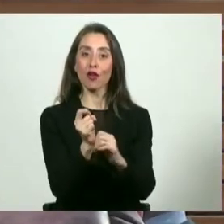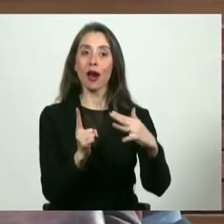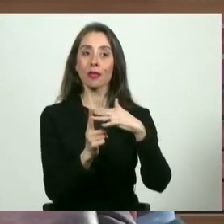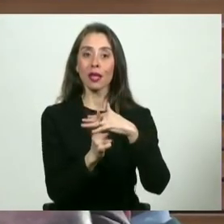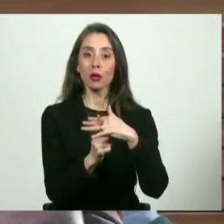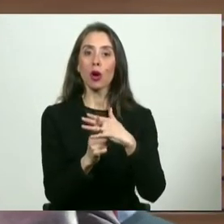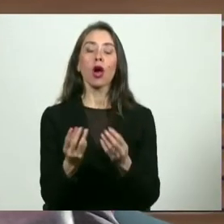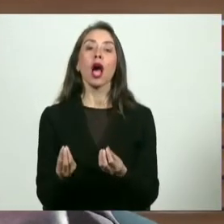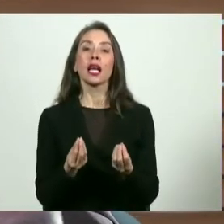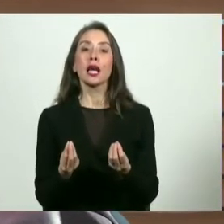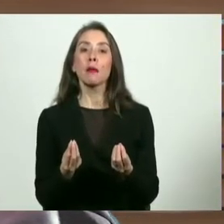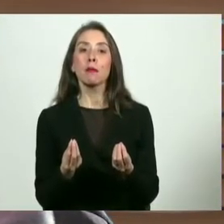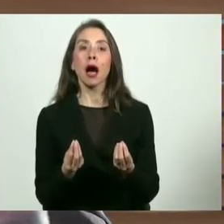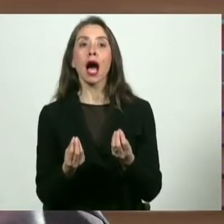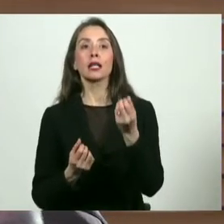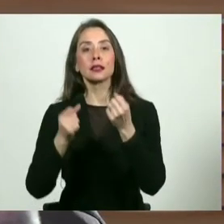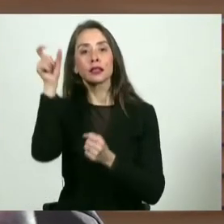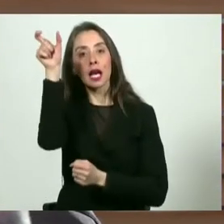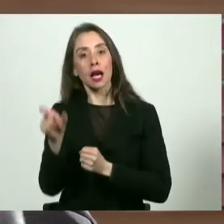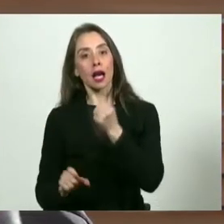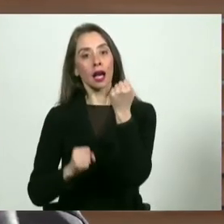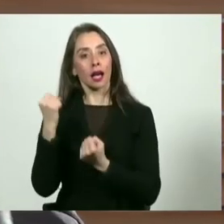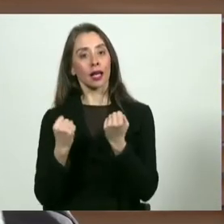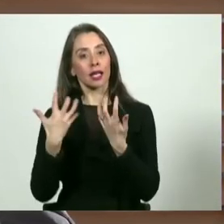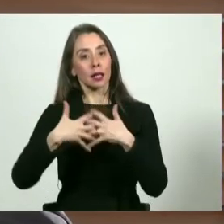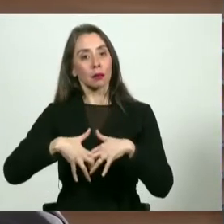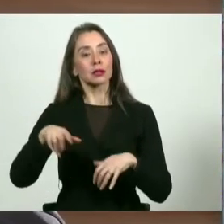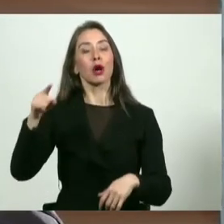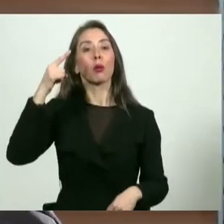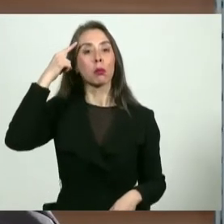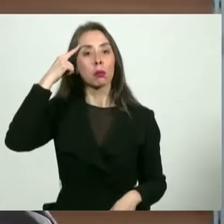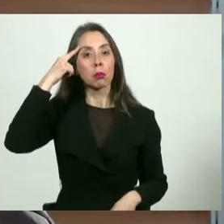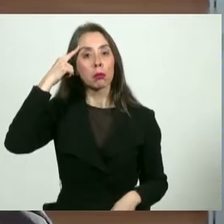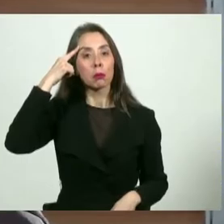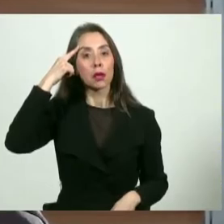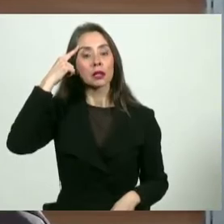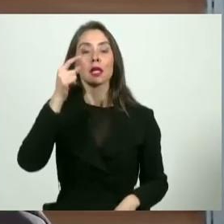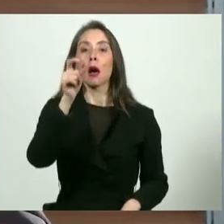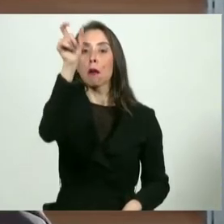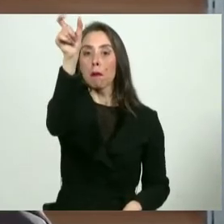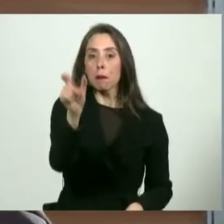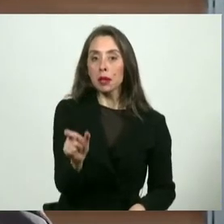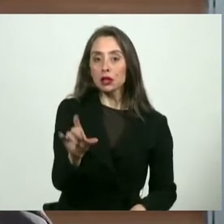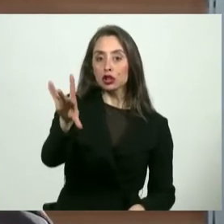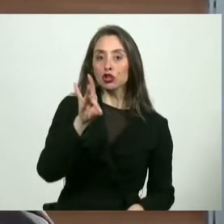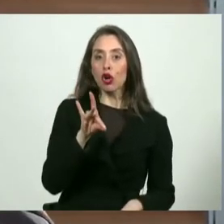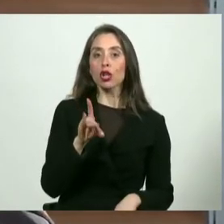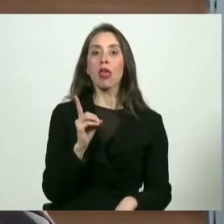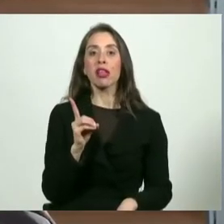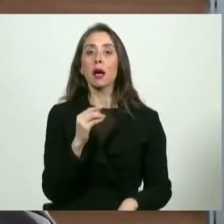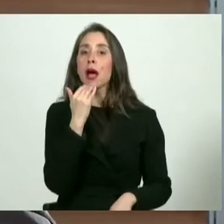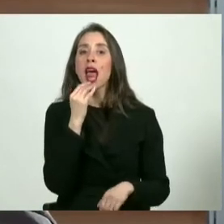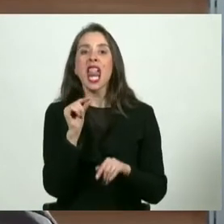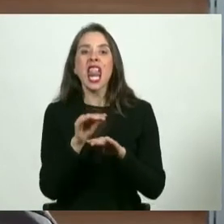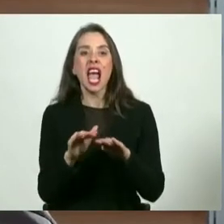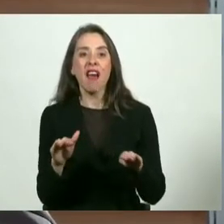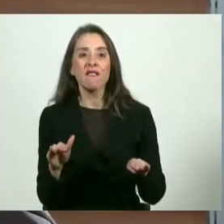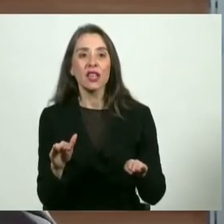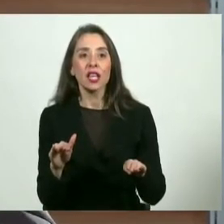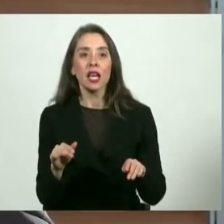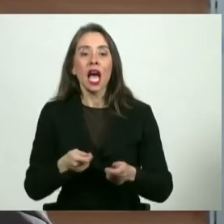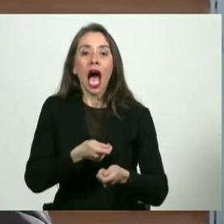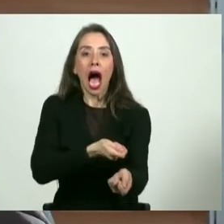de Naciones Unidas. Muchas gracias. Perdón, más rápido por acá. Nos quedaría tiempo para una última consulta.